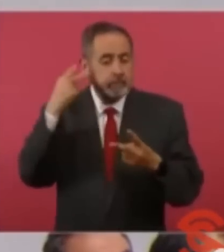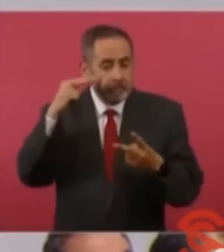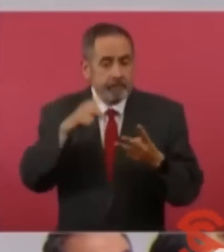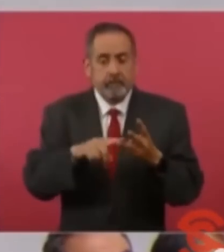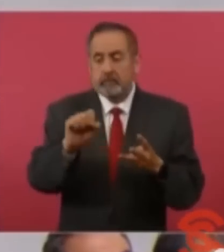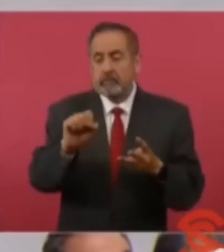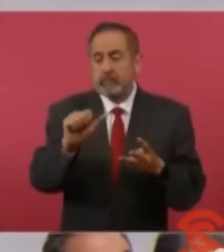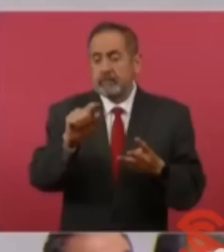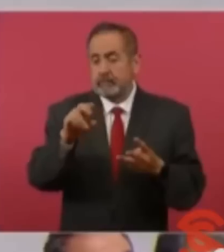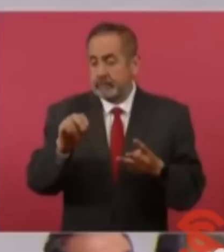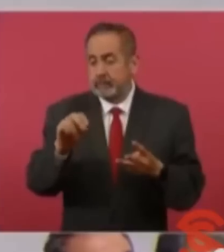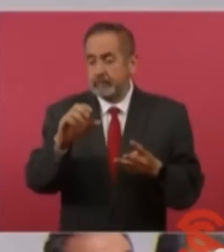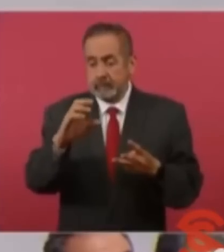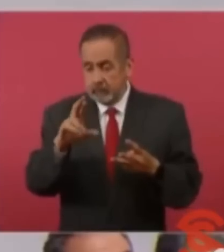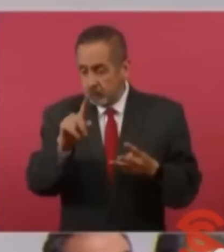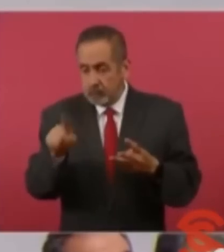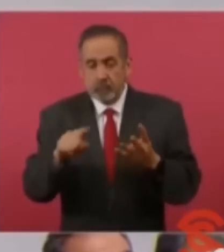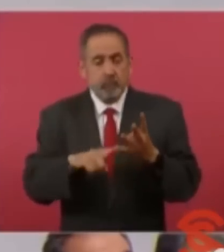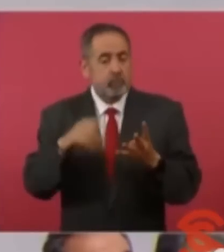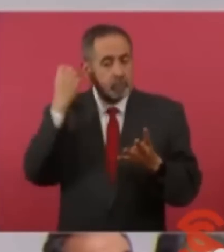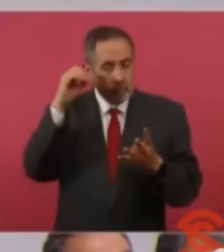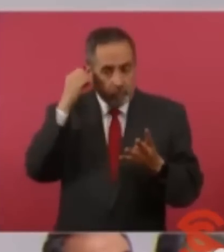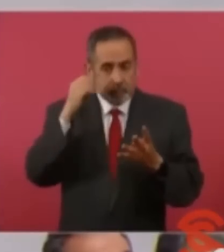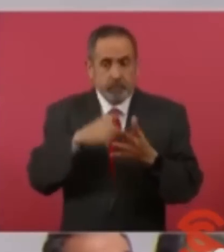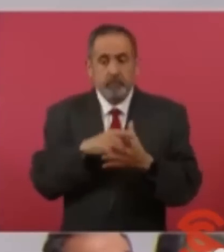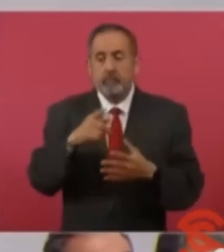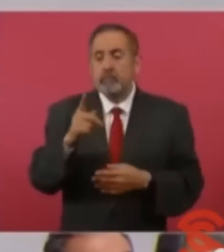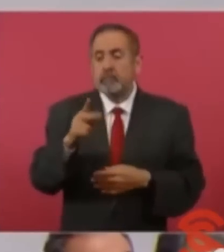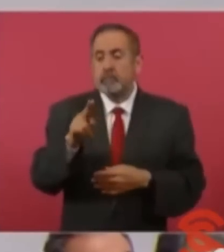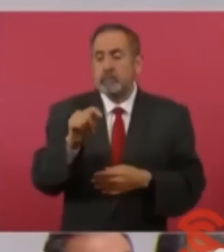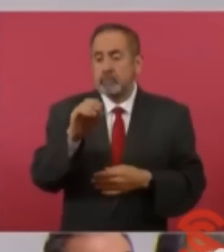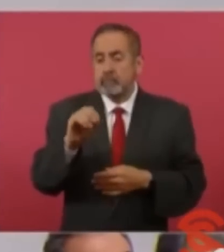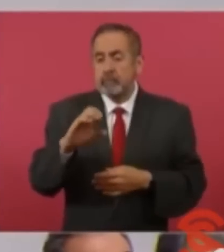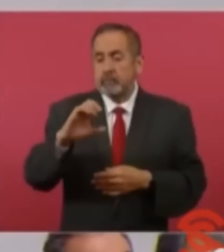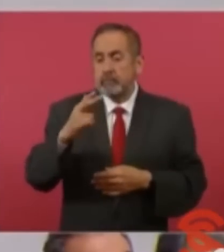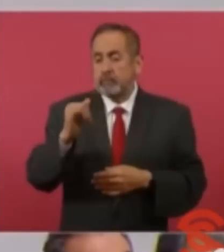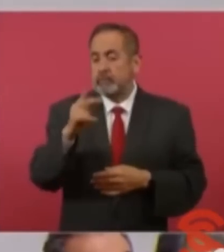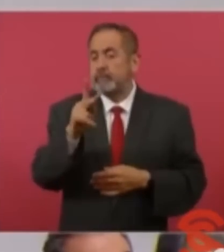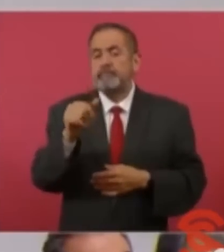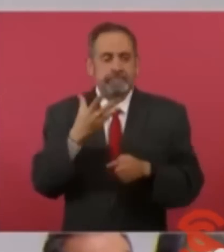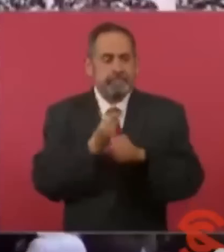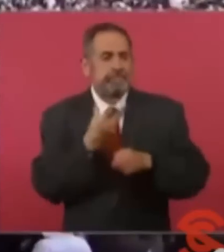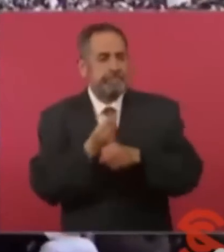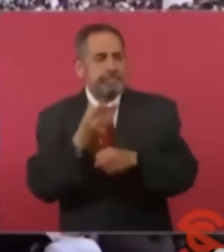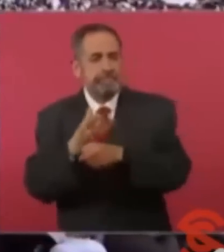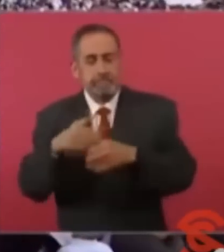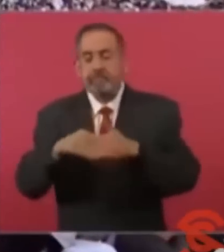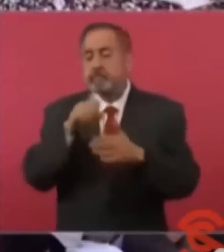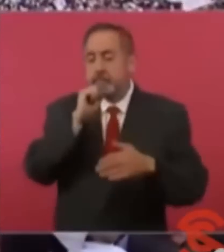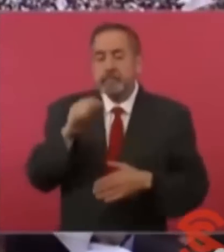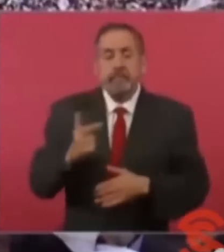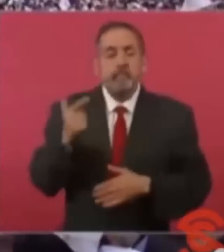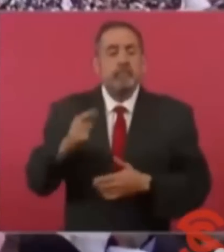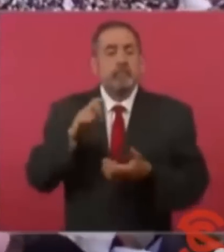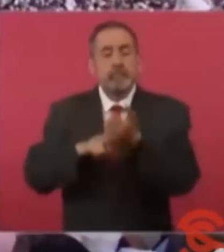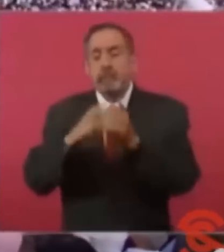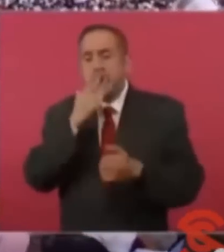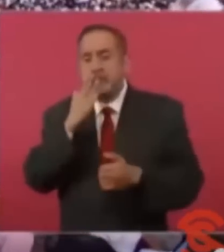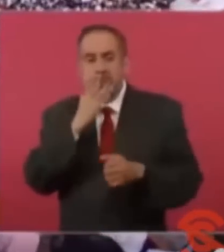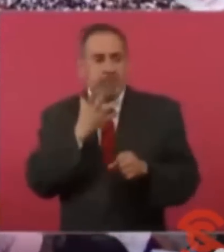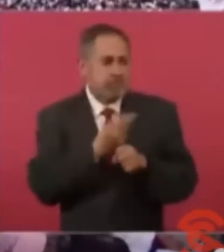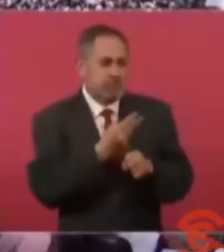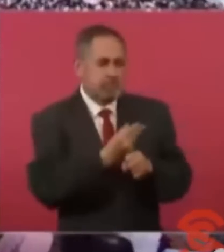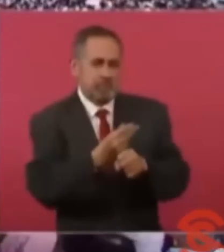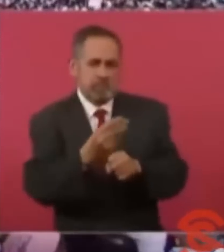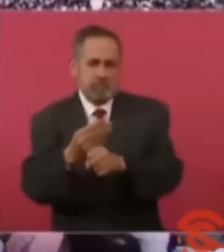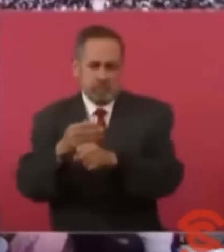Cruz, Oaxaca y Puerto Chiapas. También el de Guaymas en Sonora.